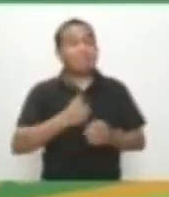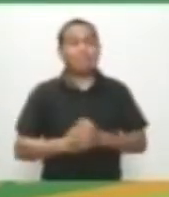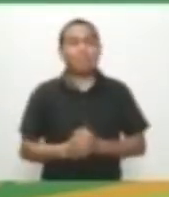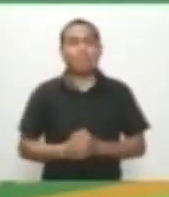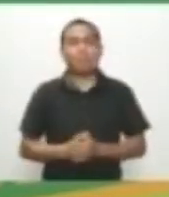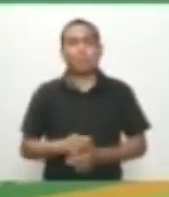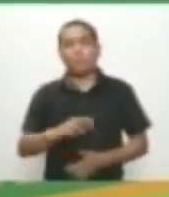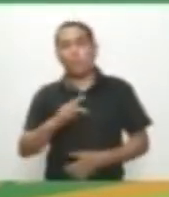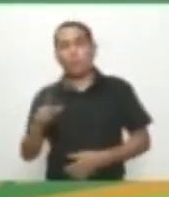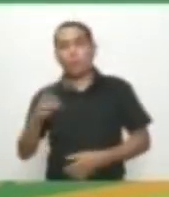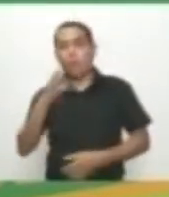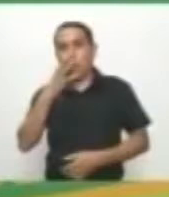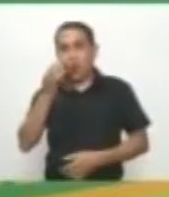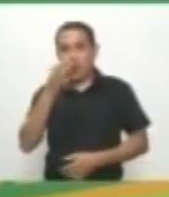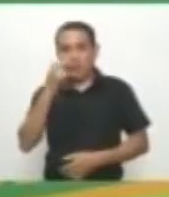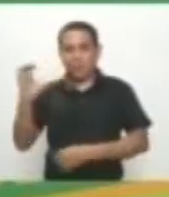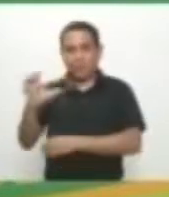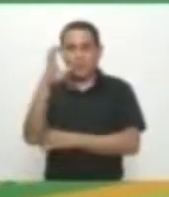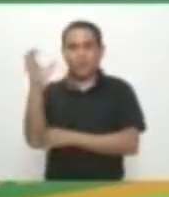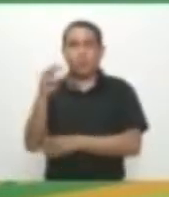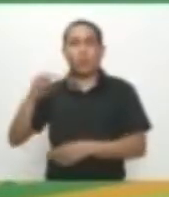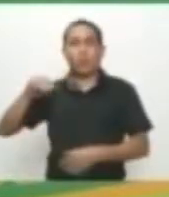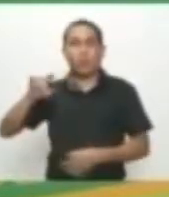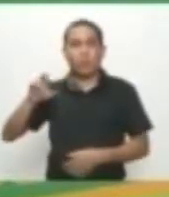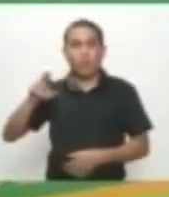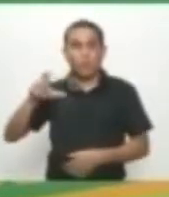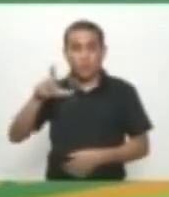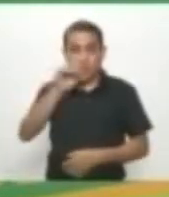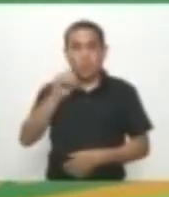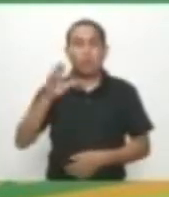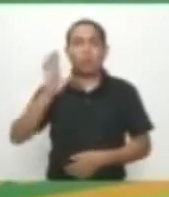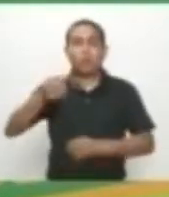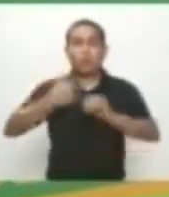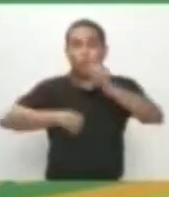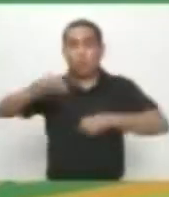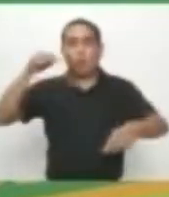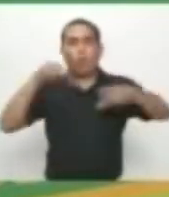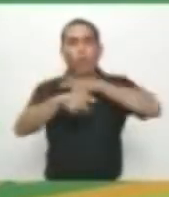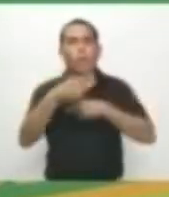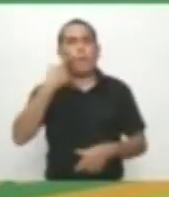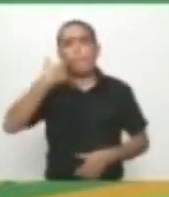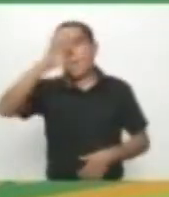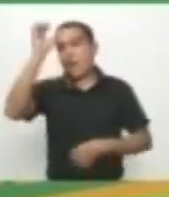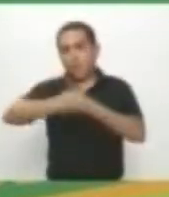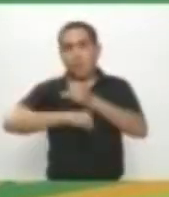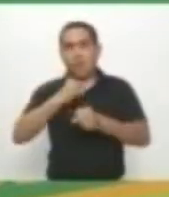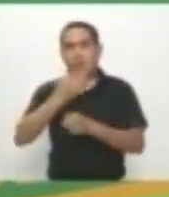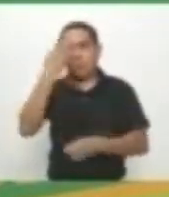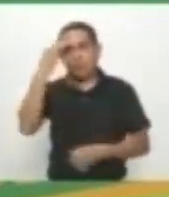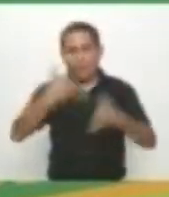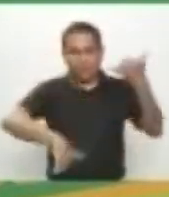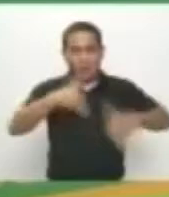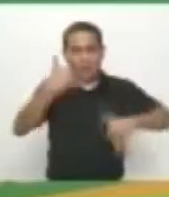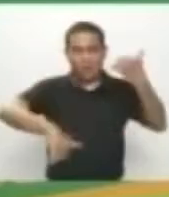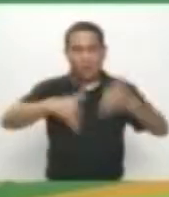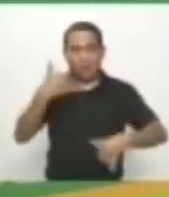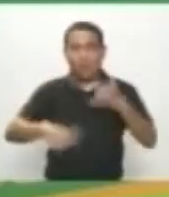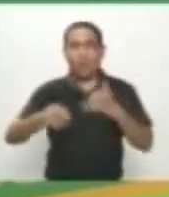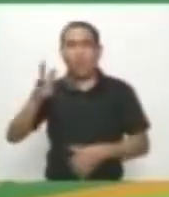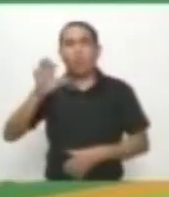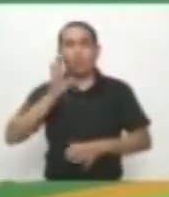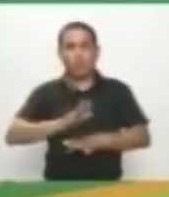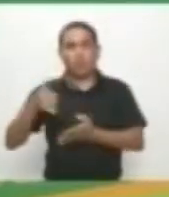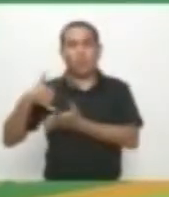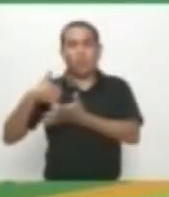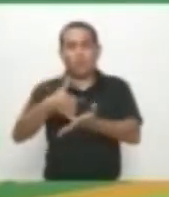Jason Murillo fue el ganador del mejor gol de la temporada en el fútbol italiano, correspondiente a un juego por octavos de Copa Italia